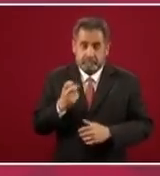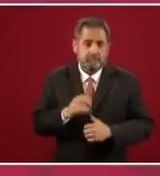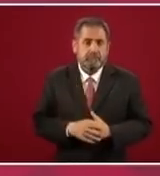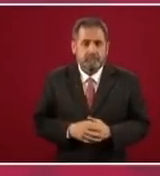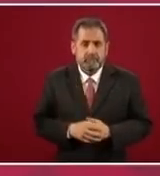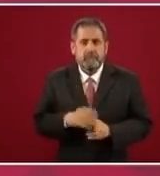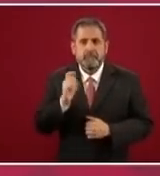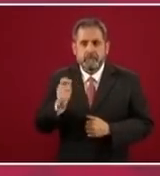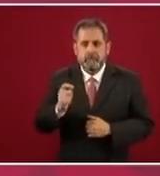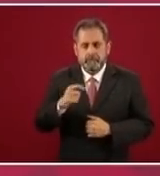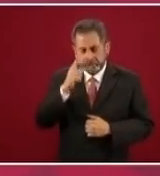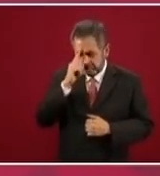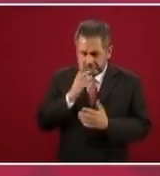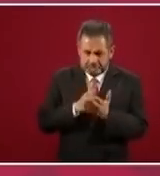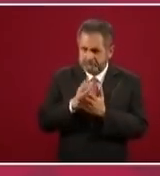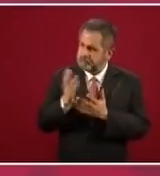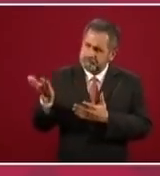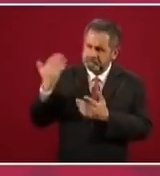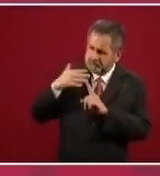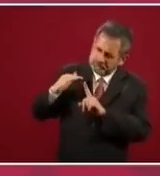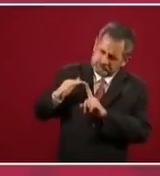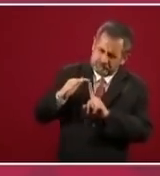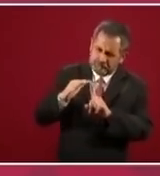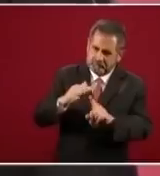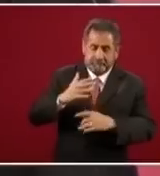cuando se conduce un movimiento.